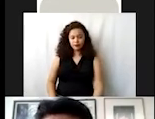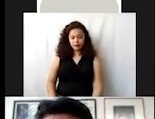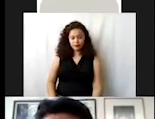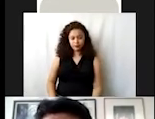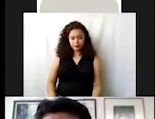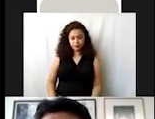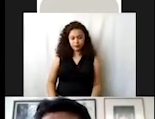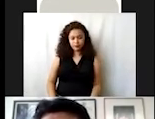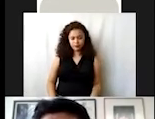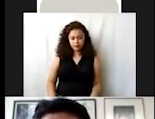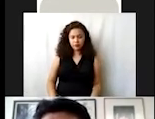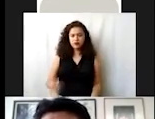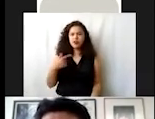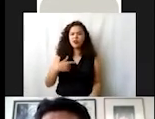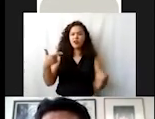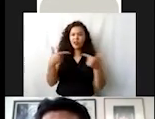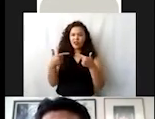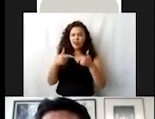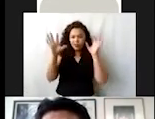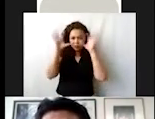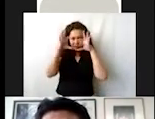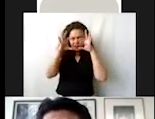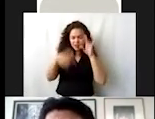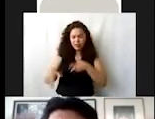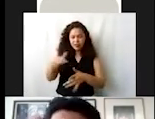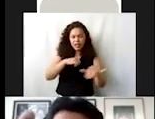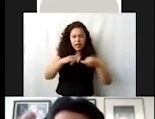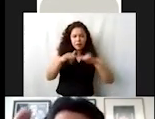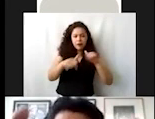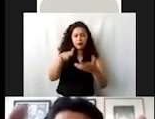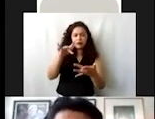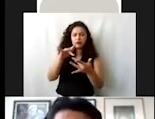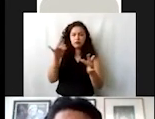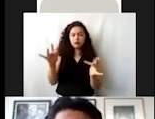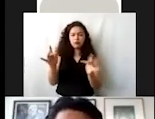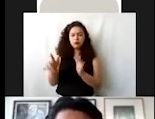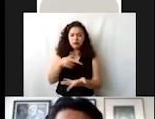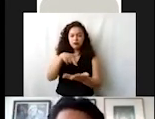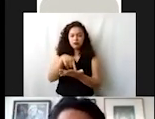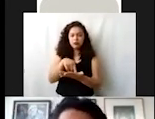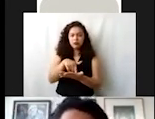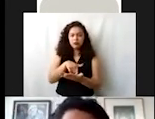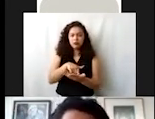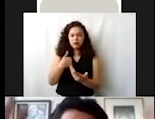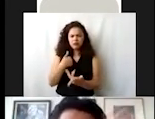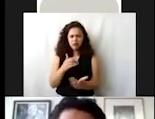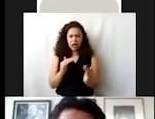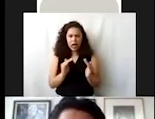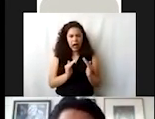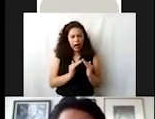lo googleo, lo ubico geográficamente y veo que es una casita que está en una